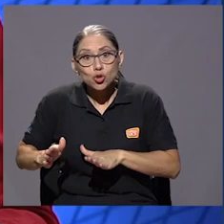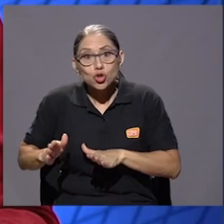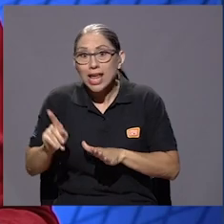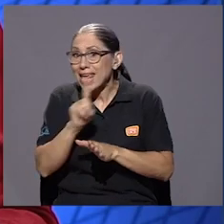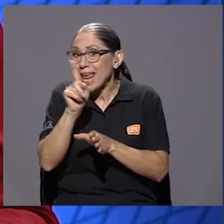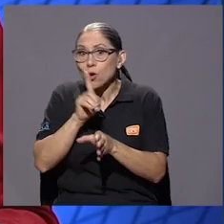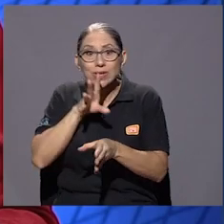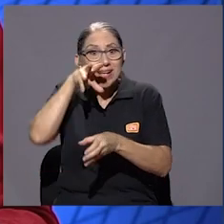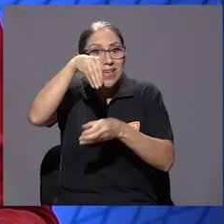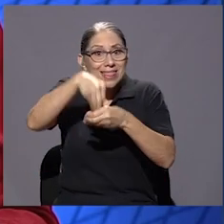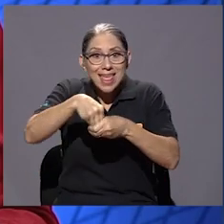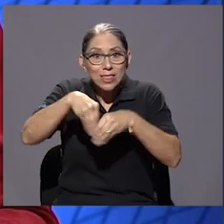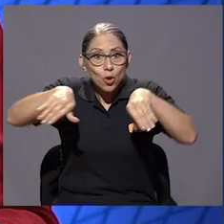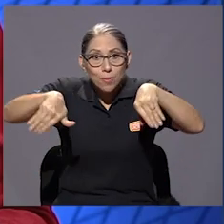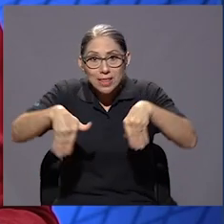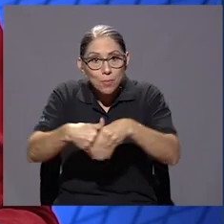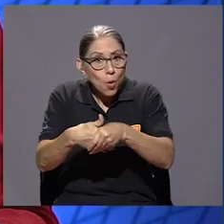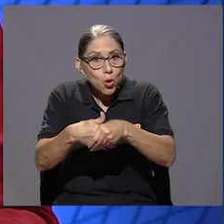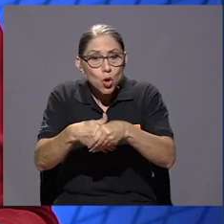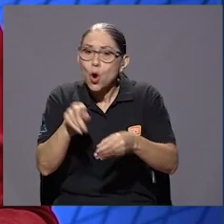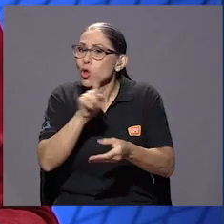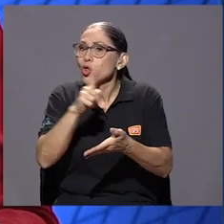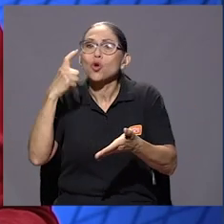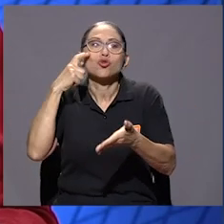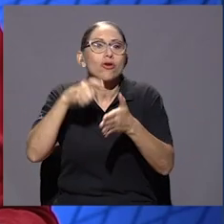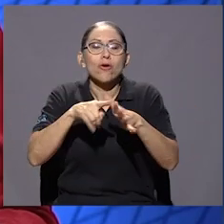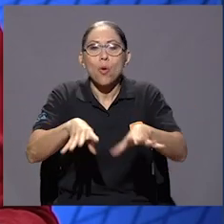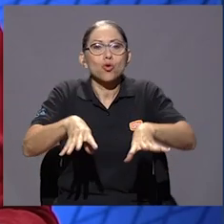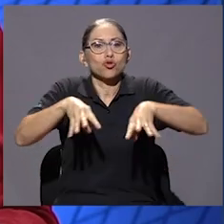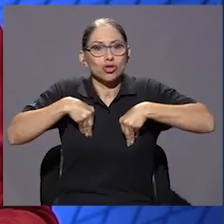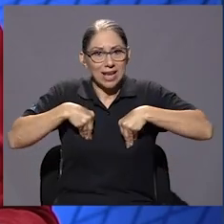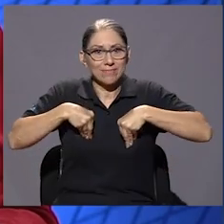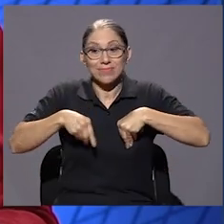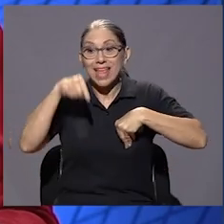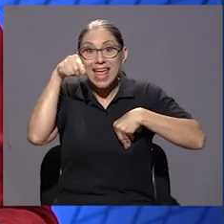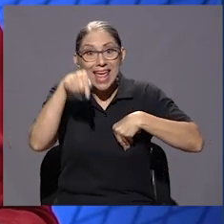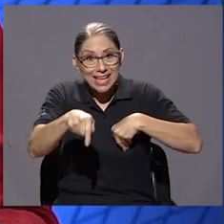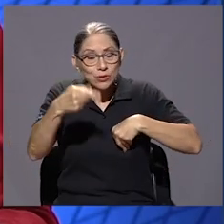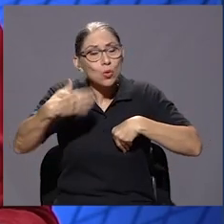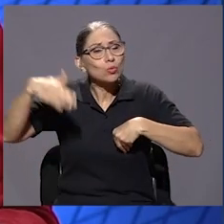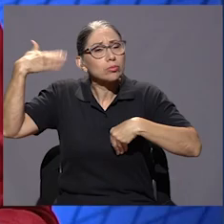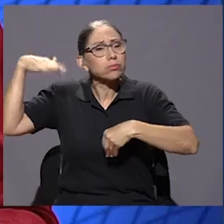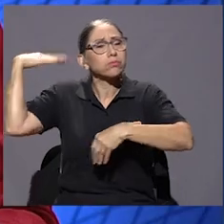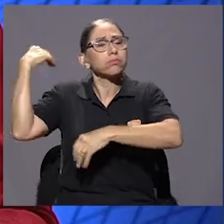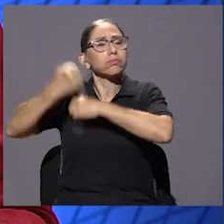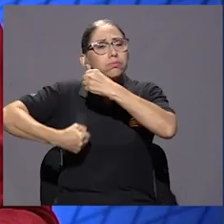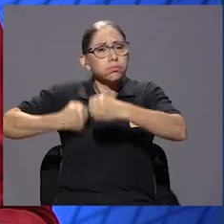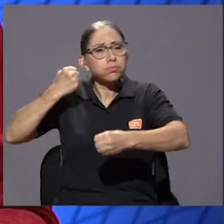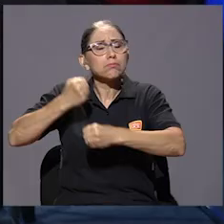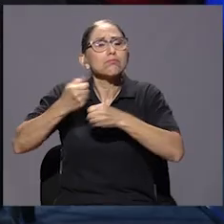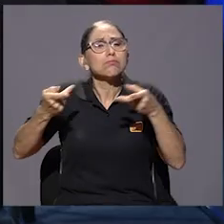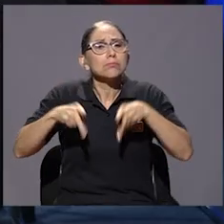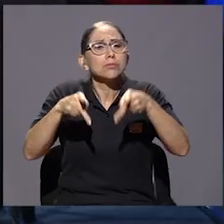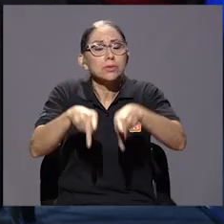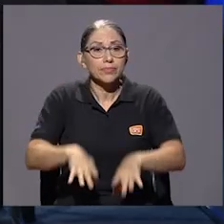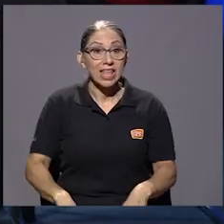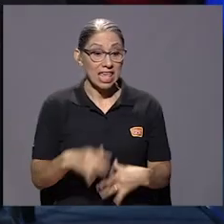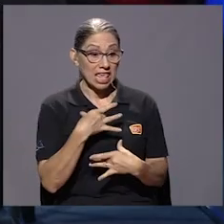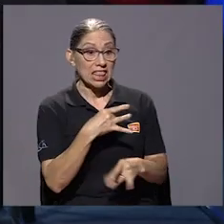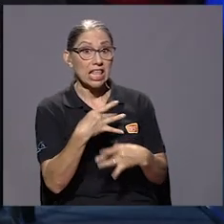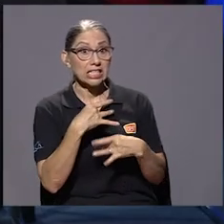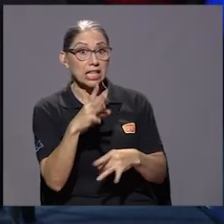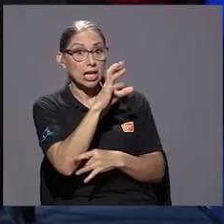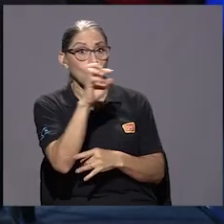inseguridad jurídica de los menores era muy palpable en aquellas épocas. Interesante, bueno, que Costa Rica estuviera como a